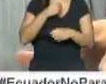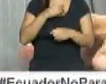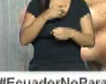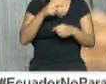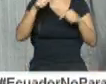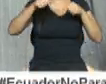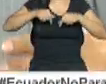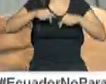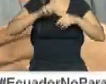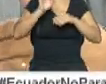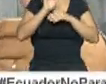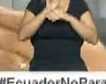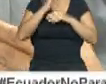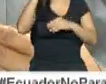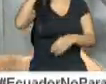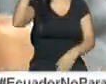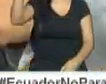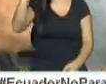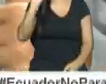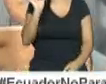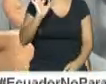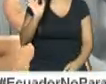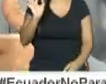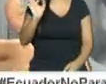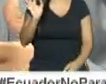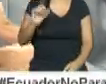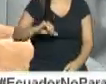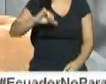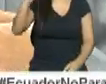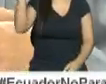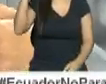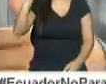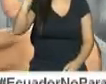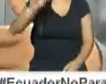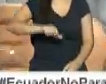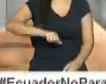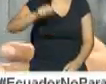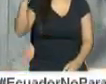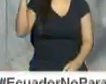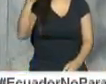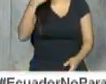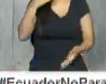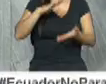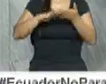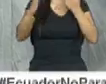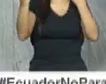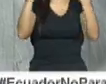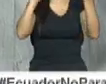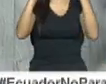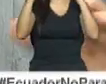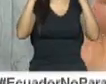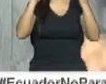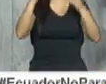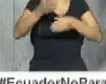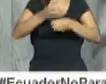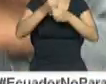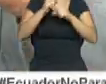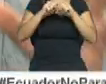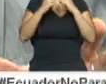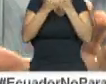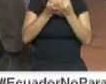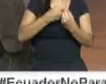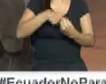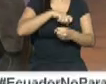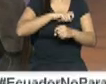sucedió aquí, por ejemplo, en Europa, no sucedió, pues es otra historia. ¿Sí? Uh-huh. Si hablamos de, si queremos comparar con la seguridad social, por ejemplo, de España, es otra